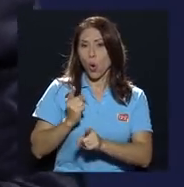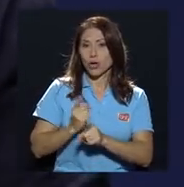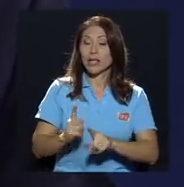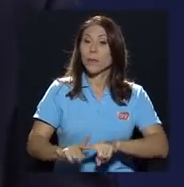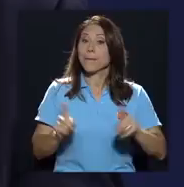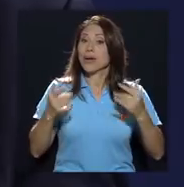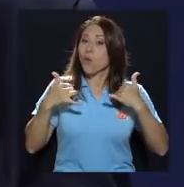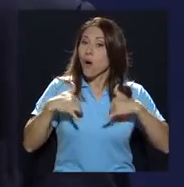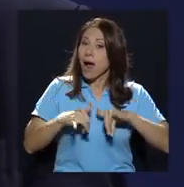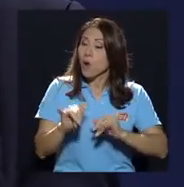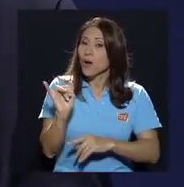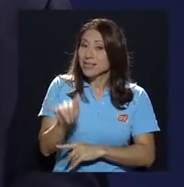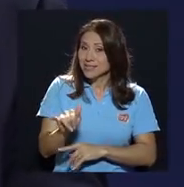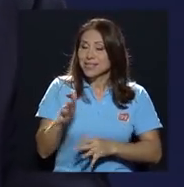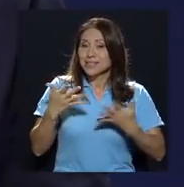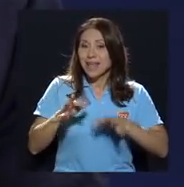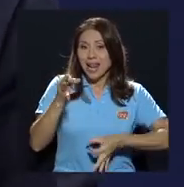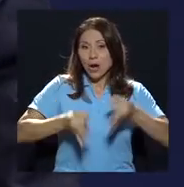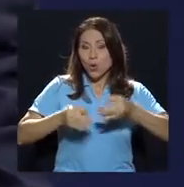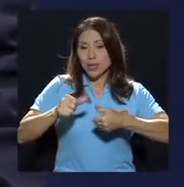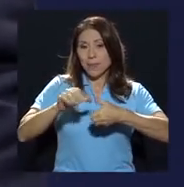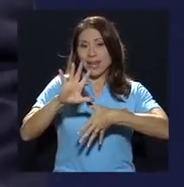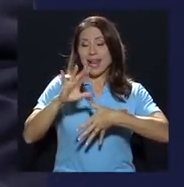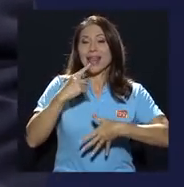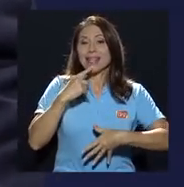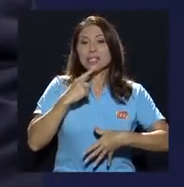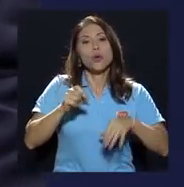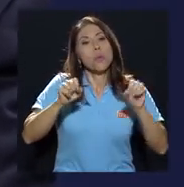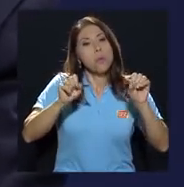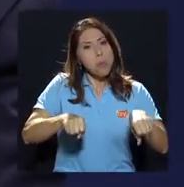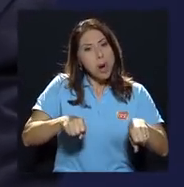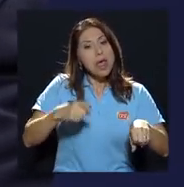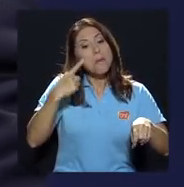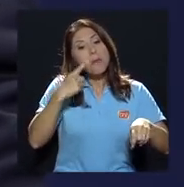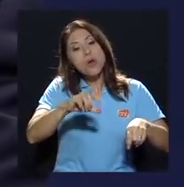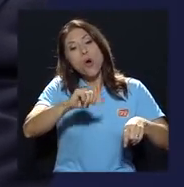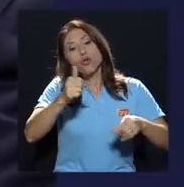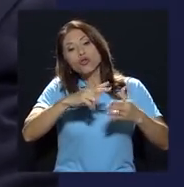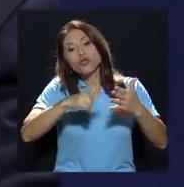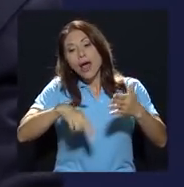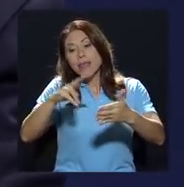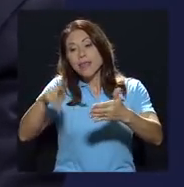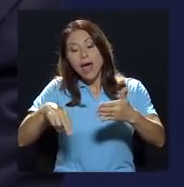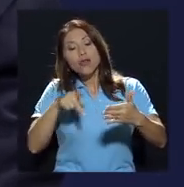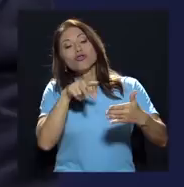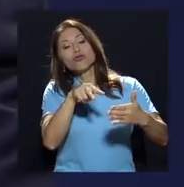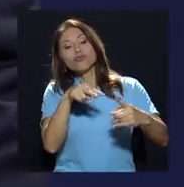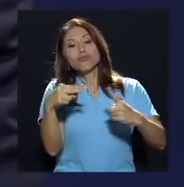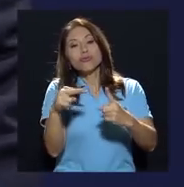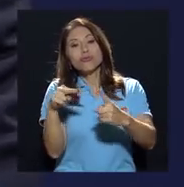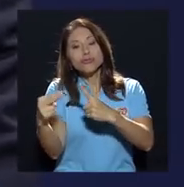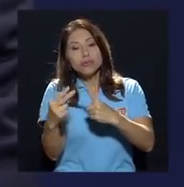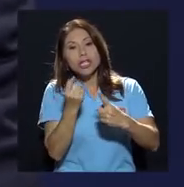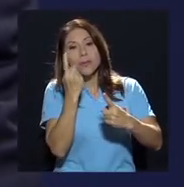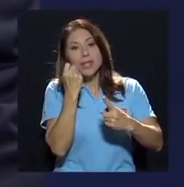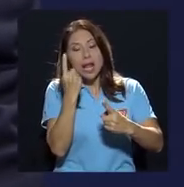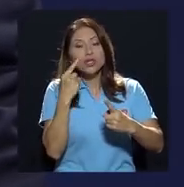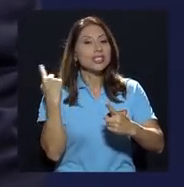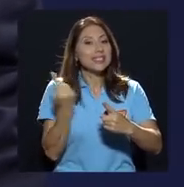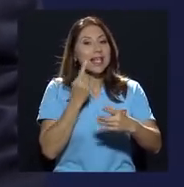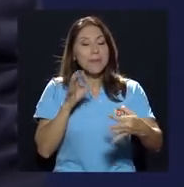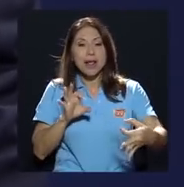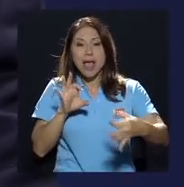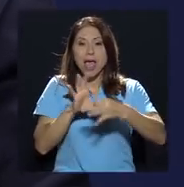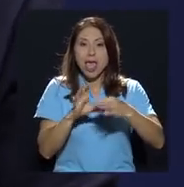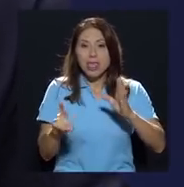pero aún así la corte ha dicho que puede interpretar otros tratados siempre y cuando se refieran a derechos humanos